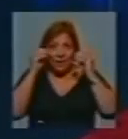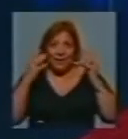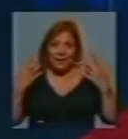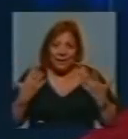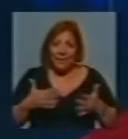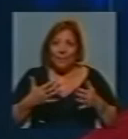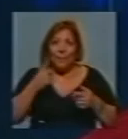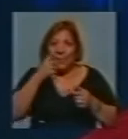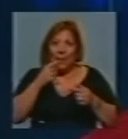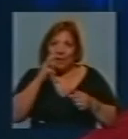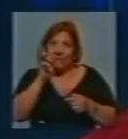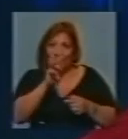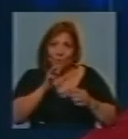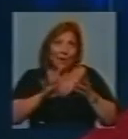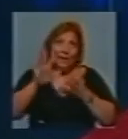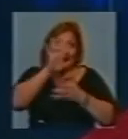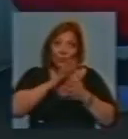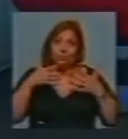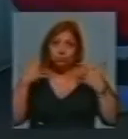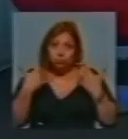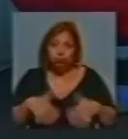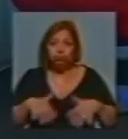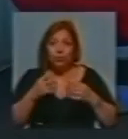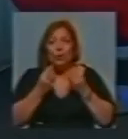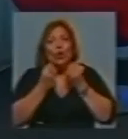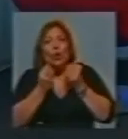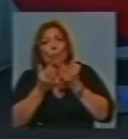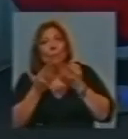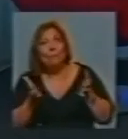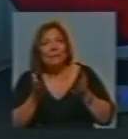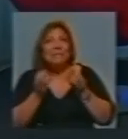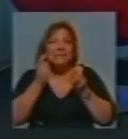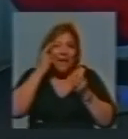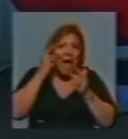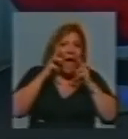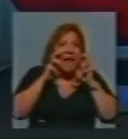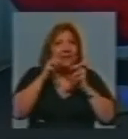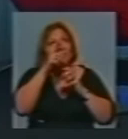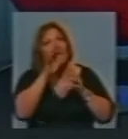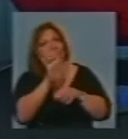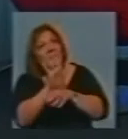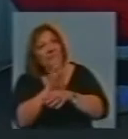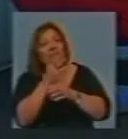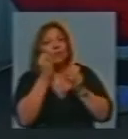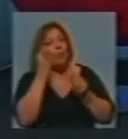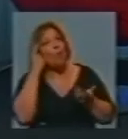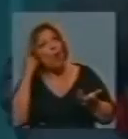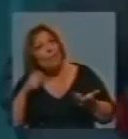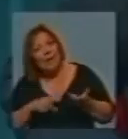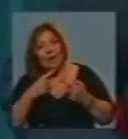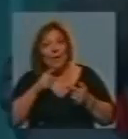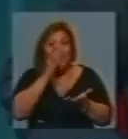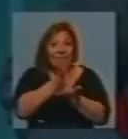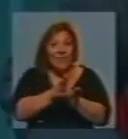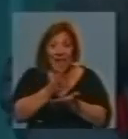Pepe? En Caracas y en toda Venezuela, podemos sí, decir. ¿Cómo comenzar a analizar lo que está ocurriendo en estos momentos en Venezuela? Quizás por el final, la información